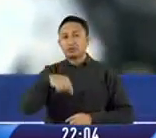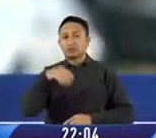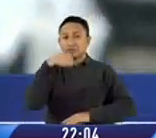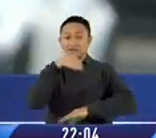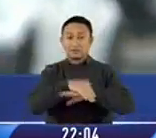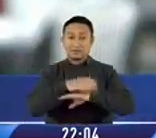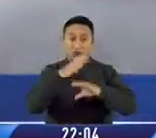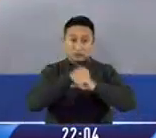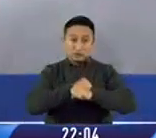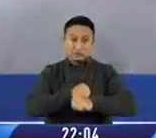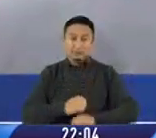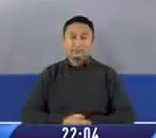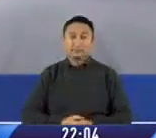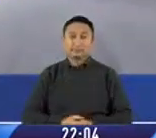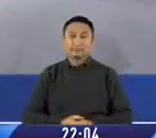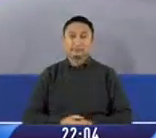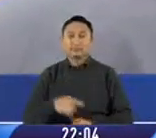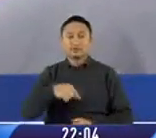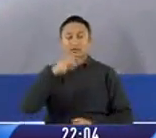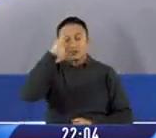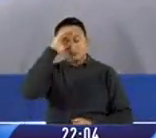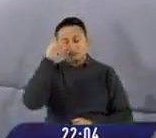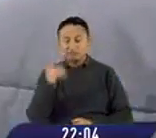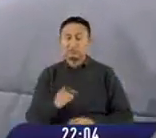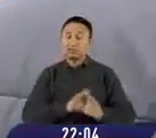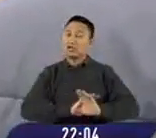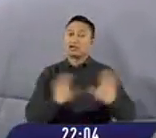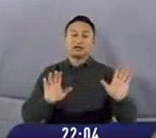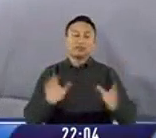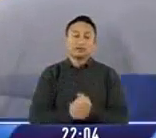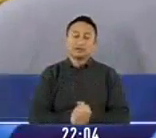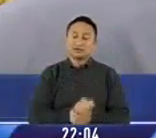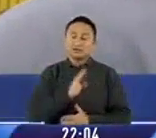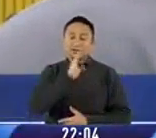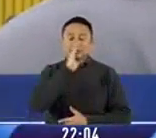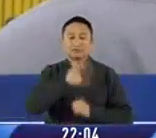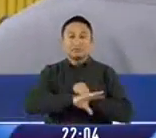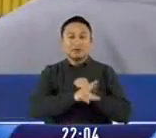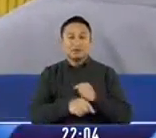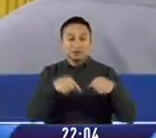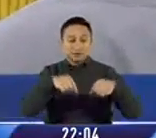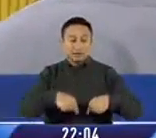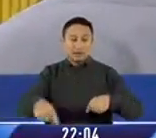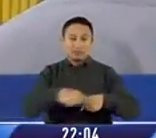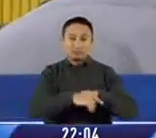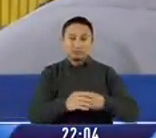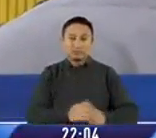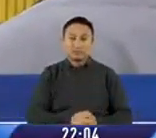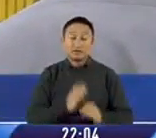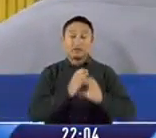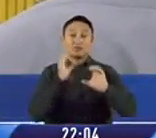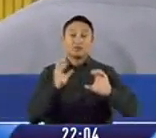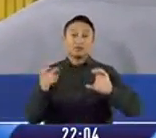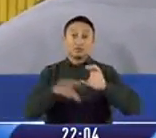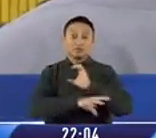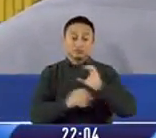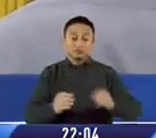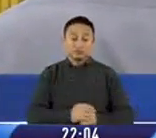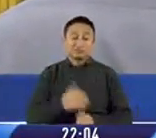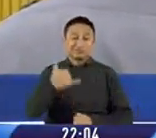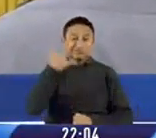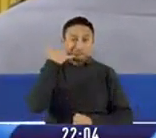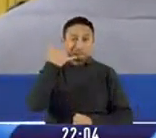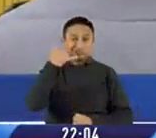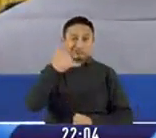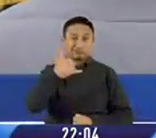cae la noche. Estamos cansados de esto ya, señores. Siempre hay robos, asaltos aquí en la esquina, la parada de los buses, les roban los celulares